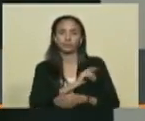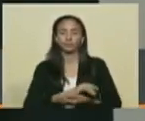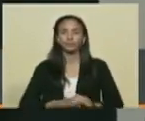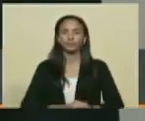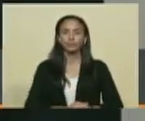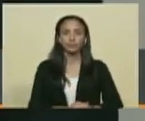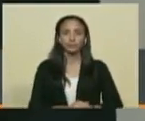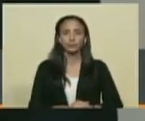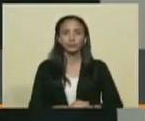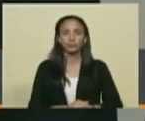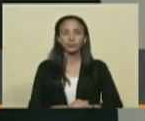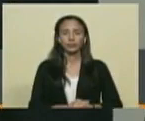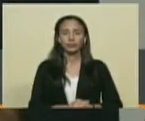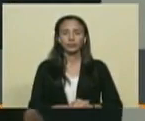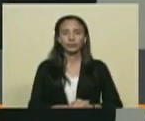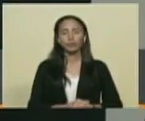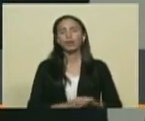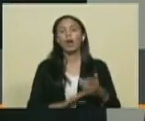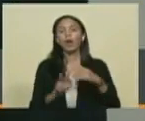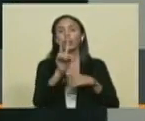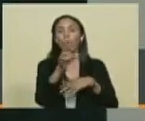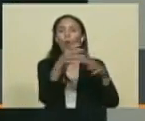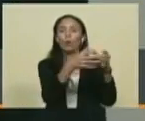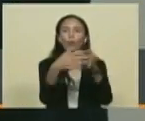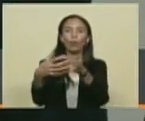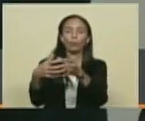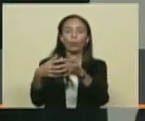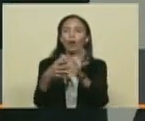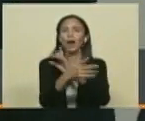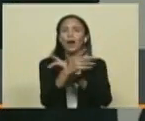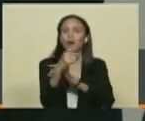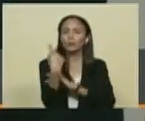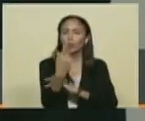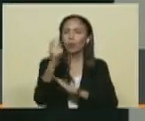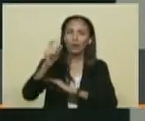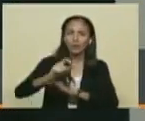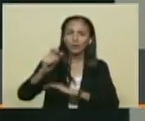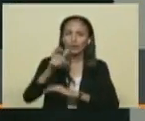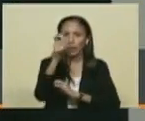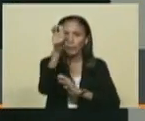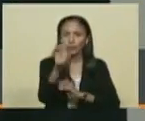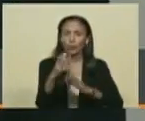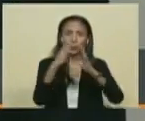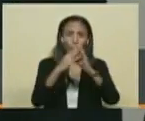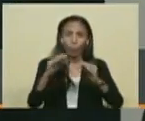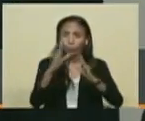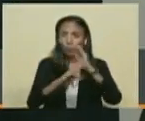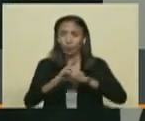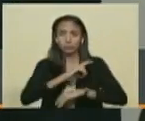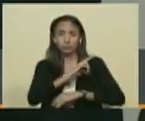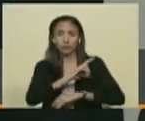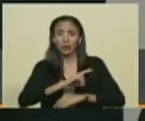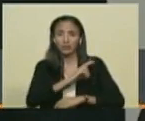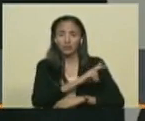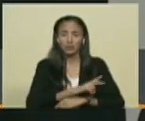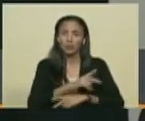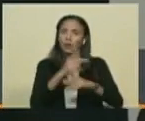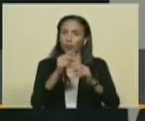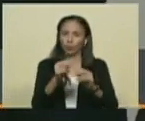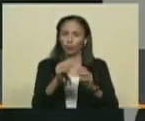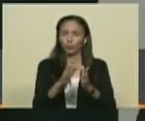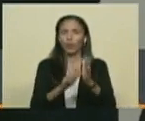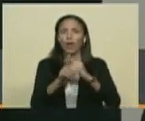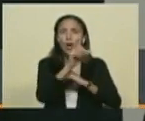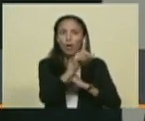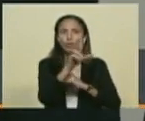de dos comisiones en las que no necesariamente estén todos los cancilleres, y el día 12